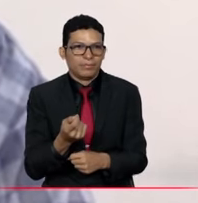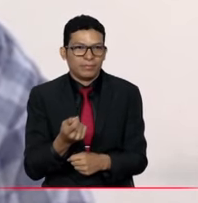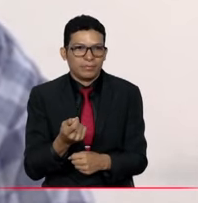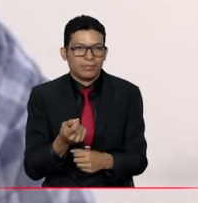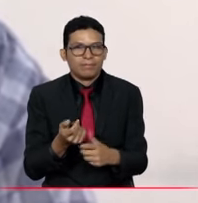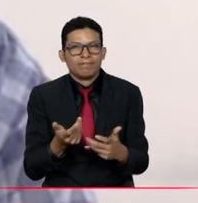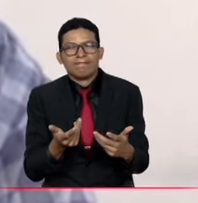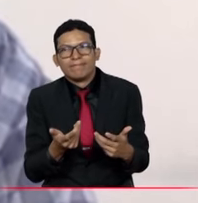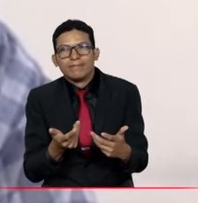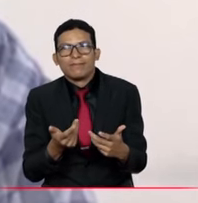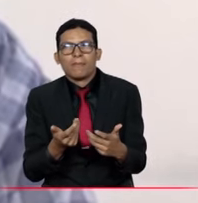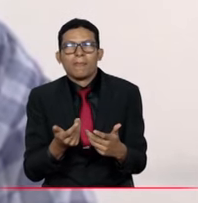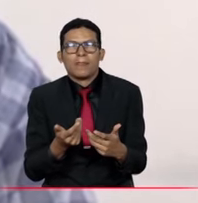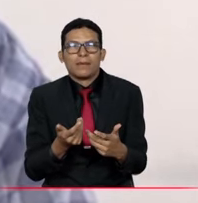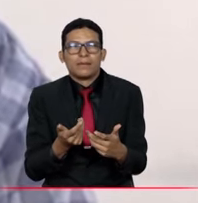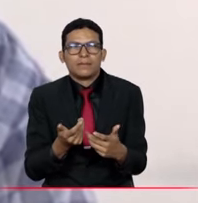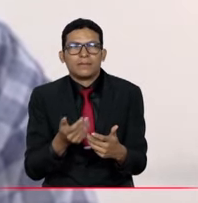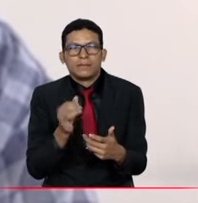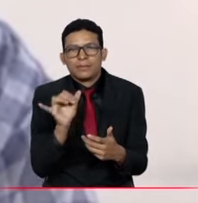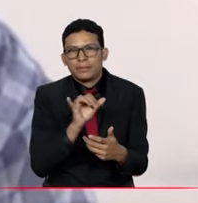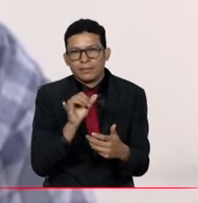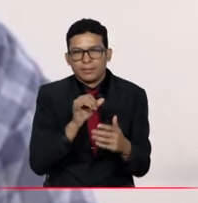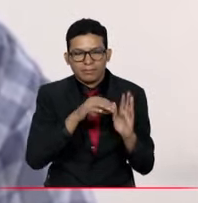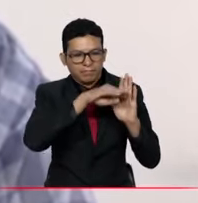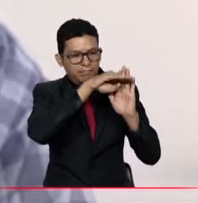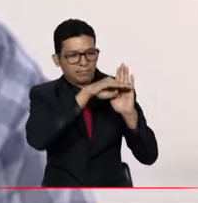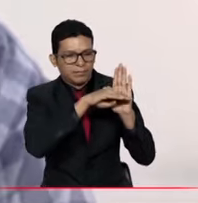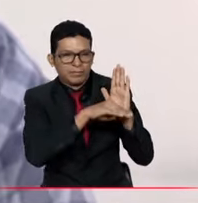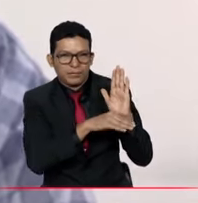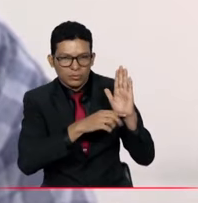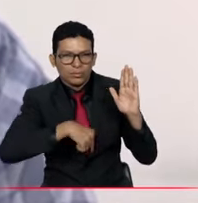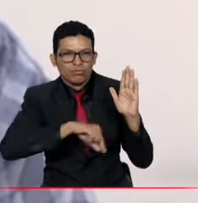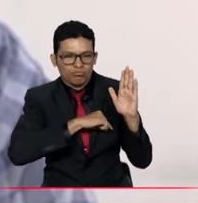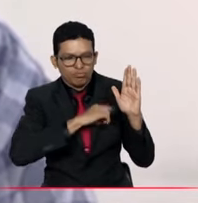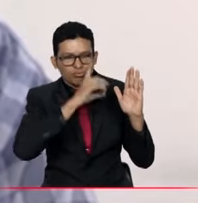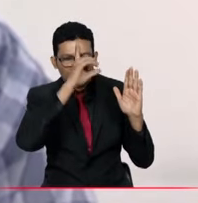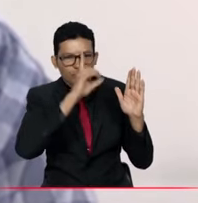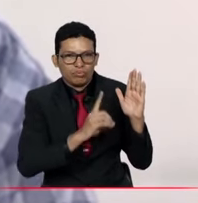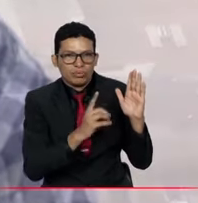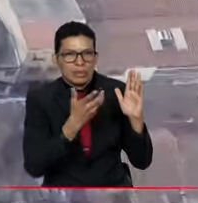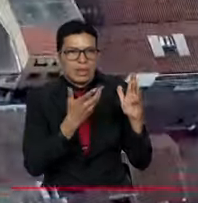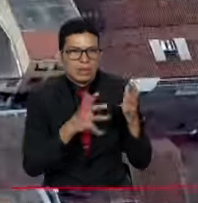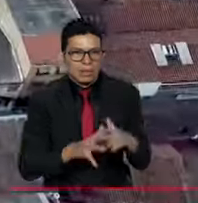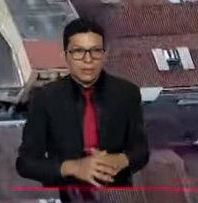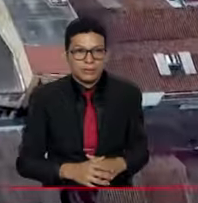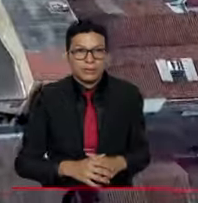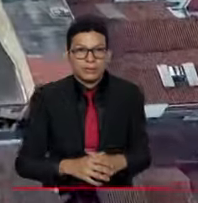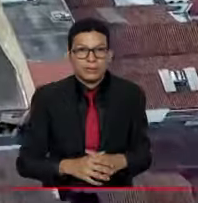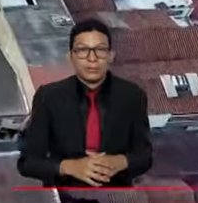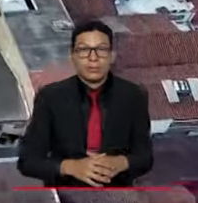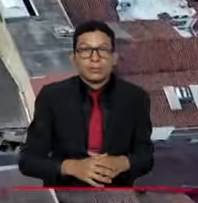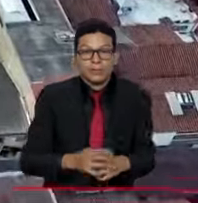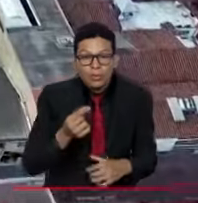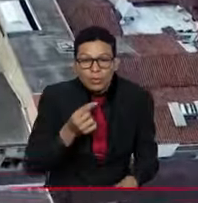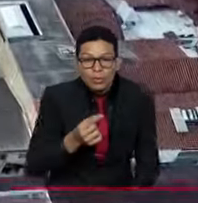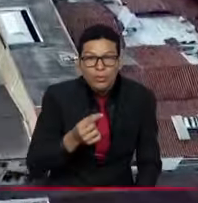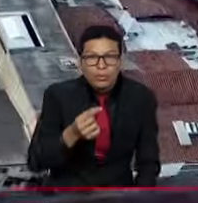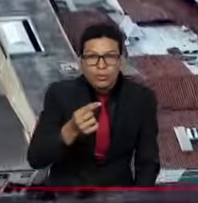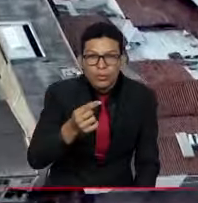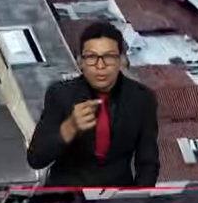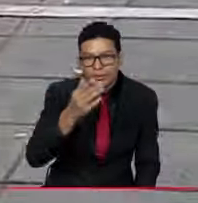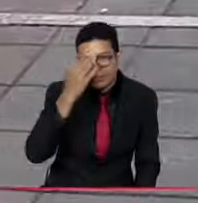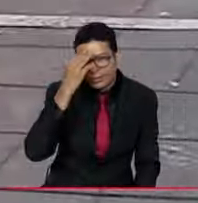como una medidas que estamos tomando. Y de igual forma, al fin de semana que se